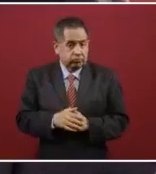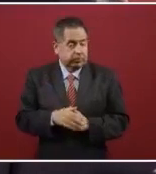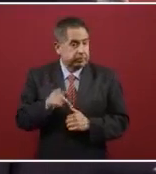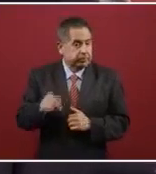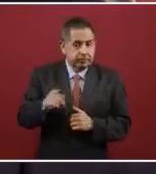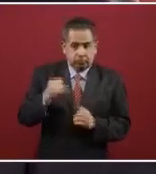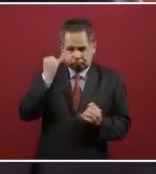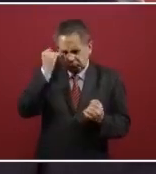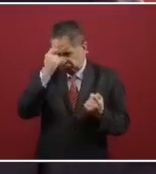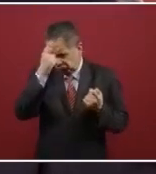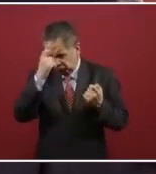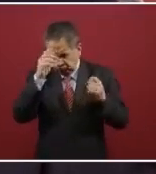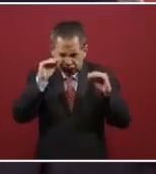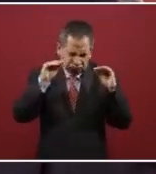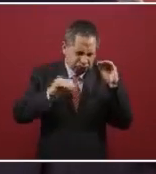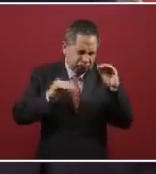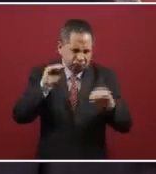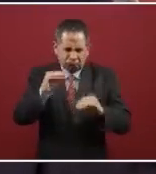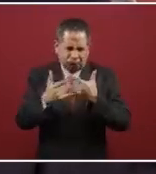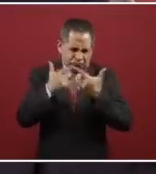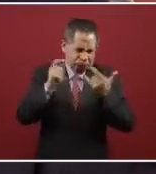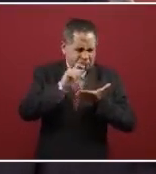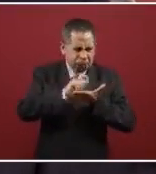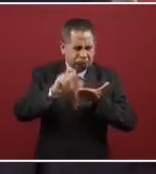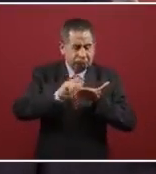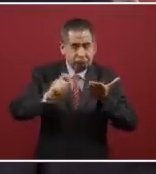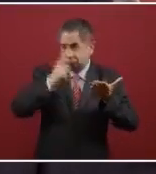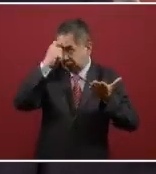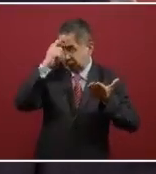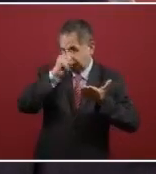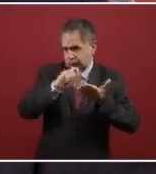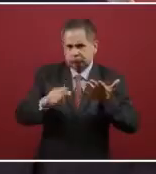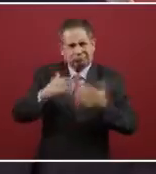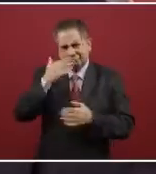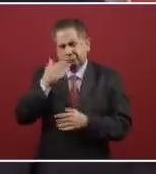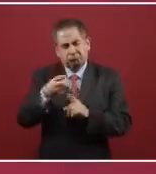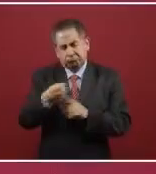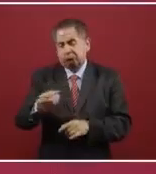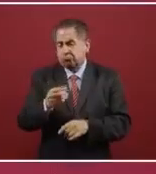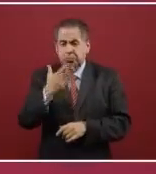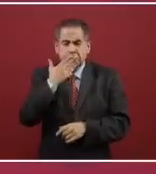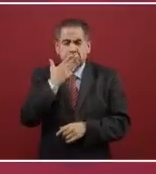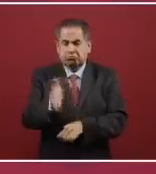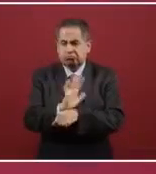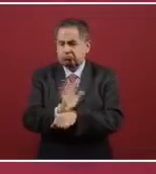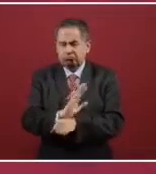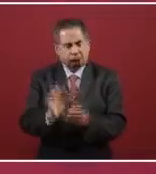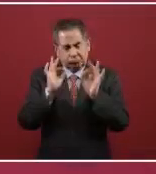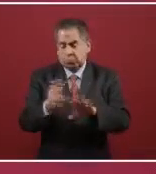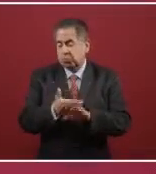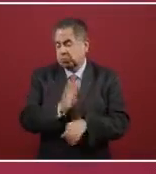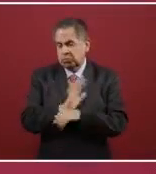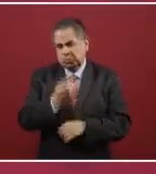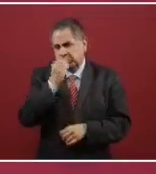la creación de la historia, del guión. Es una buena película, muy